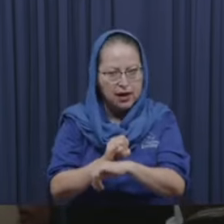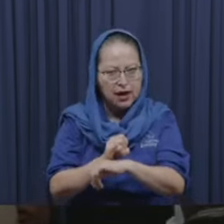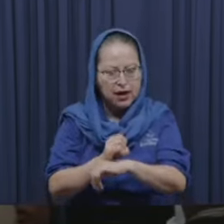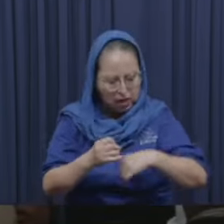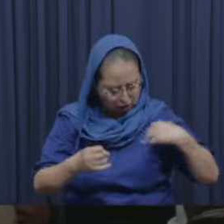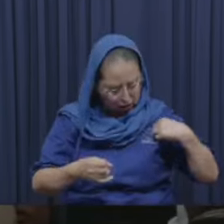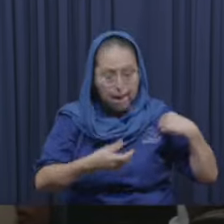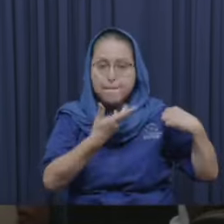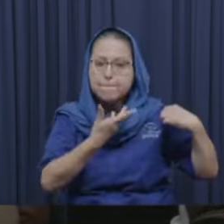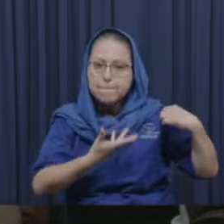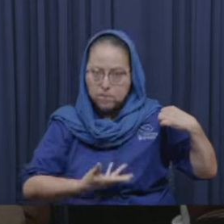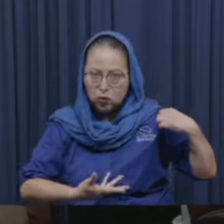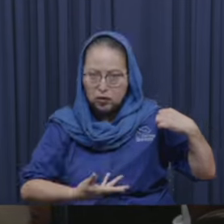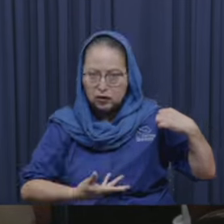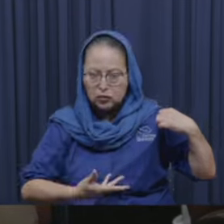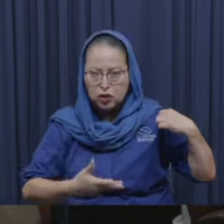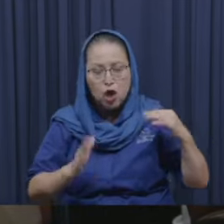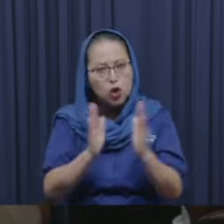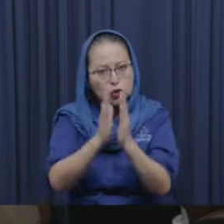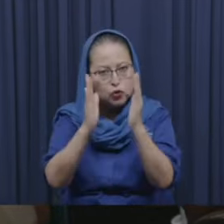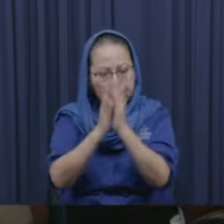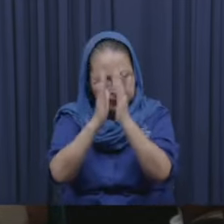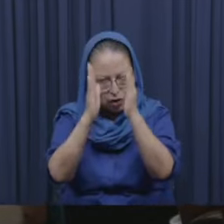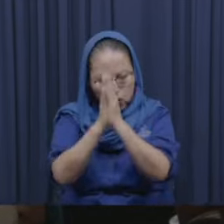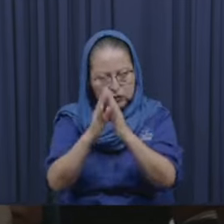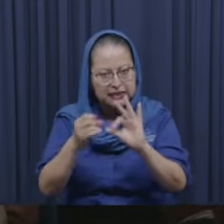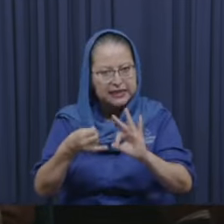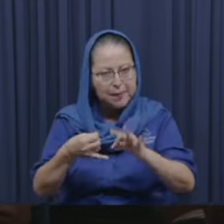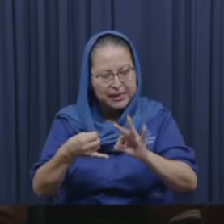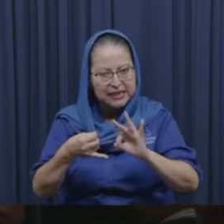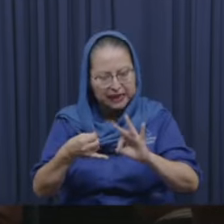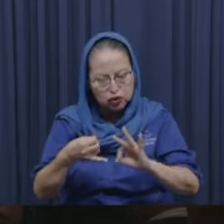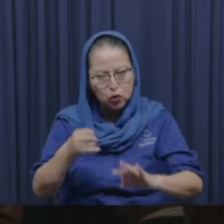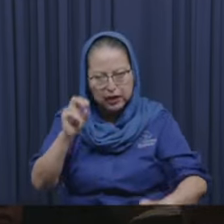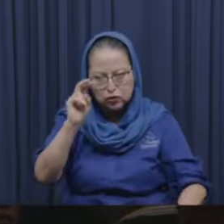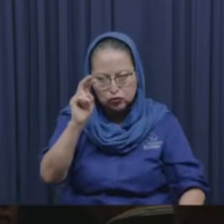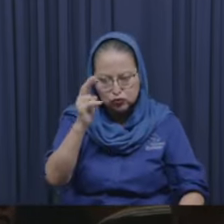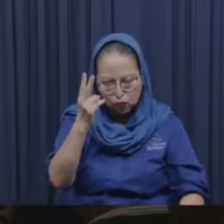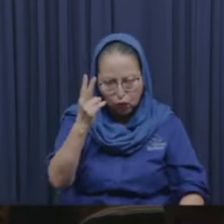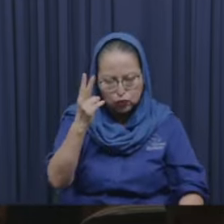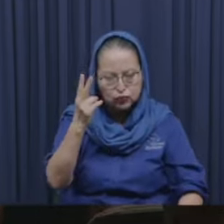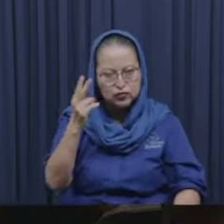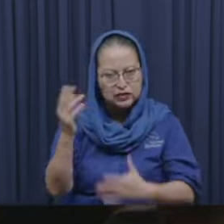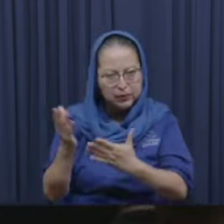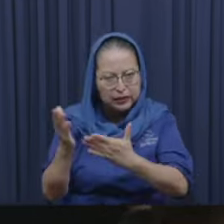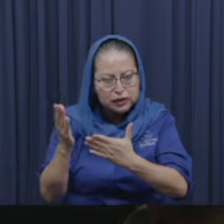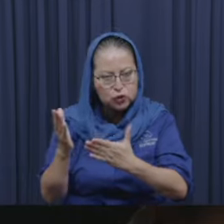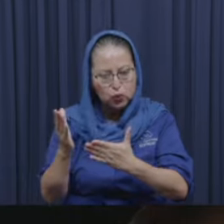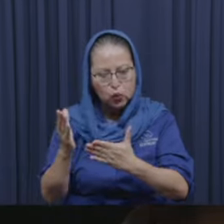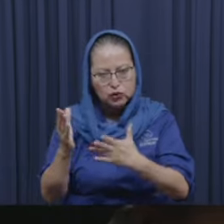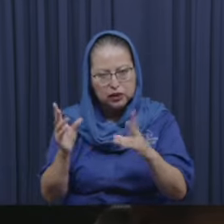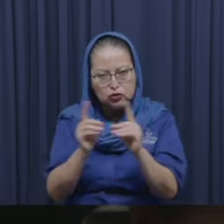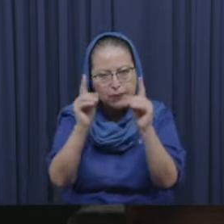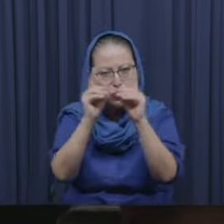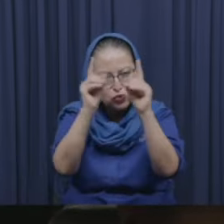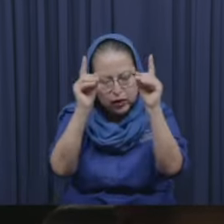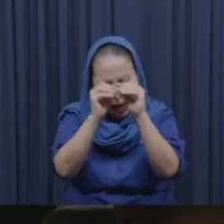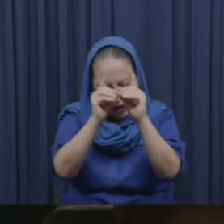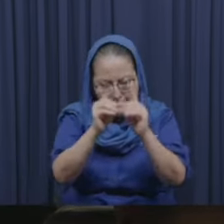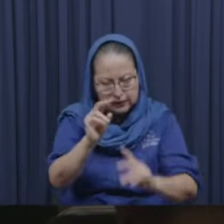reto para usted usted que aún no tiene esa experiencia de salvación conociendo a Cristo o usted que tal